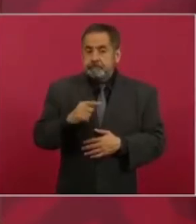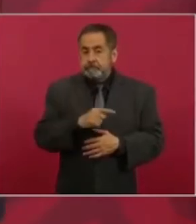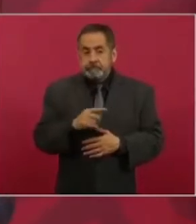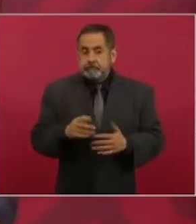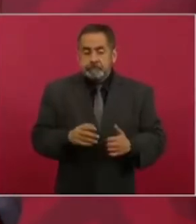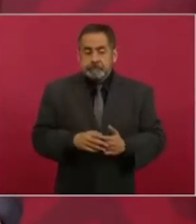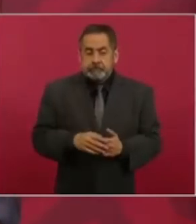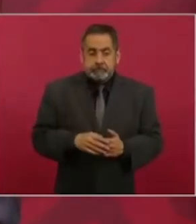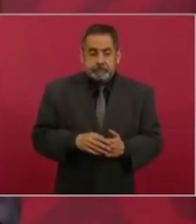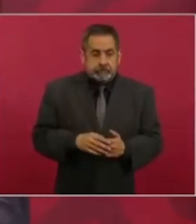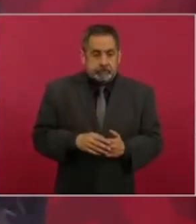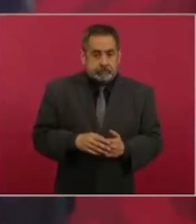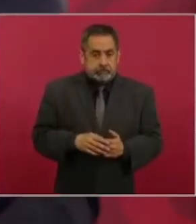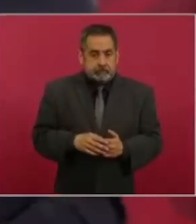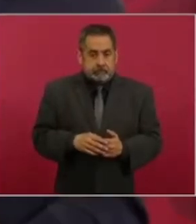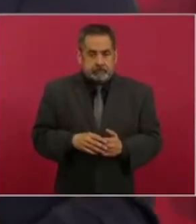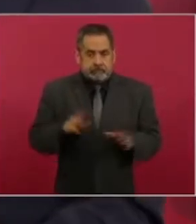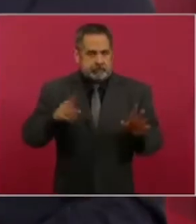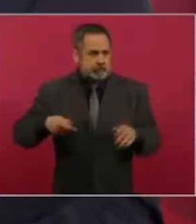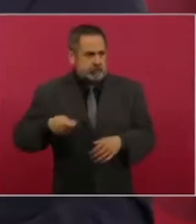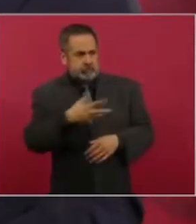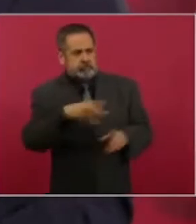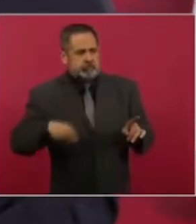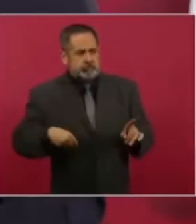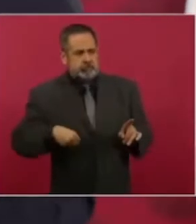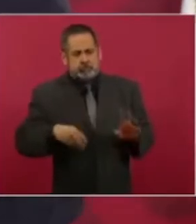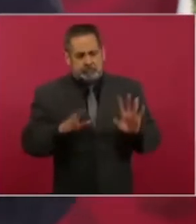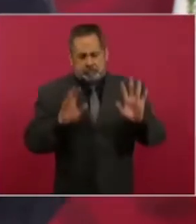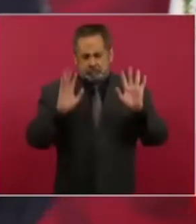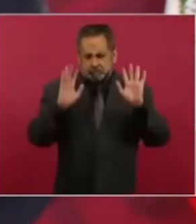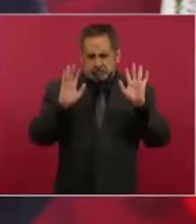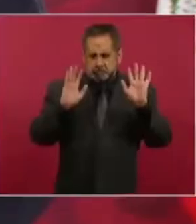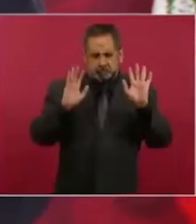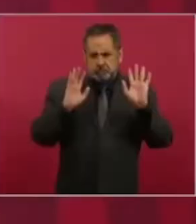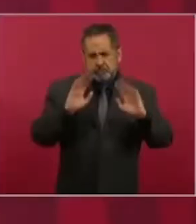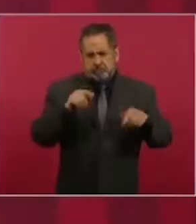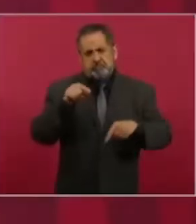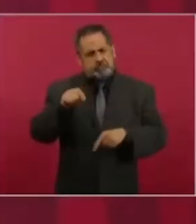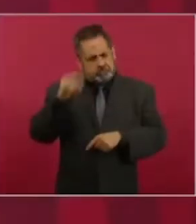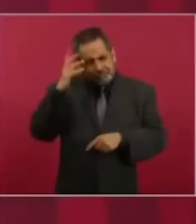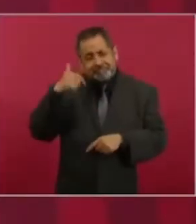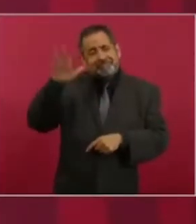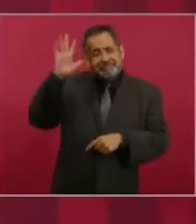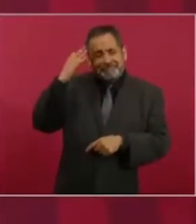no lo culpo de nada, porque así era.